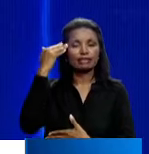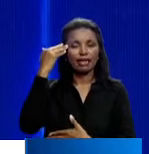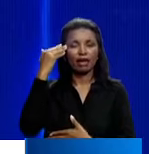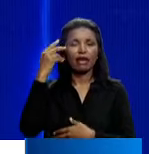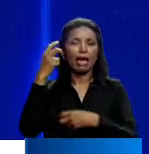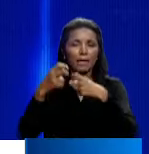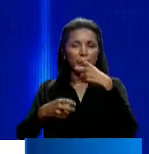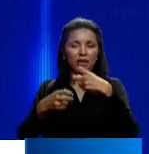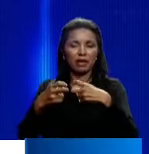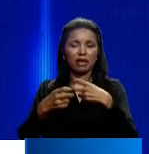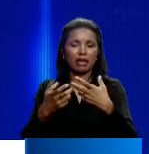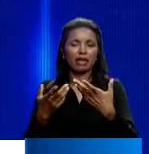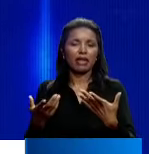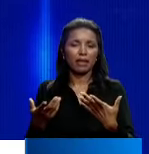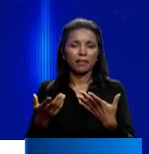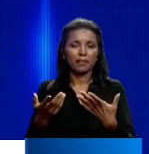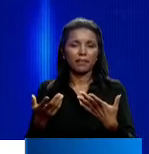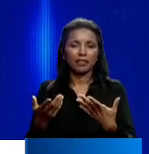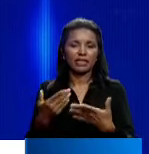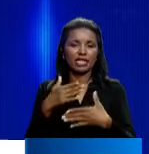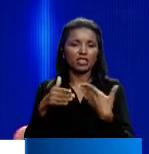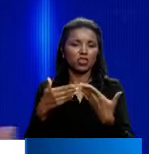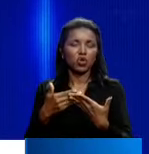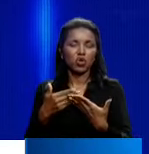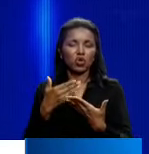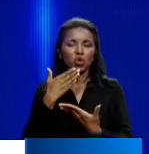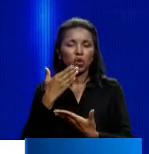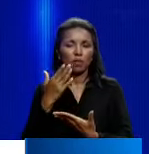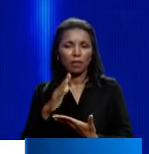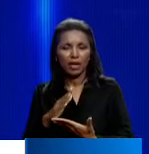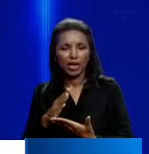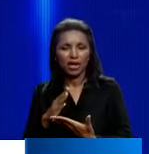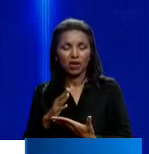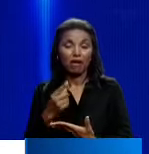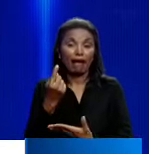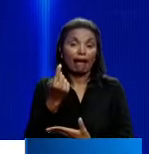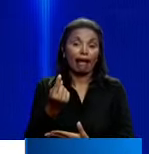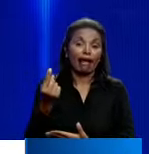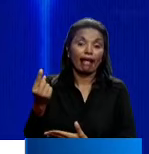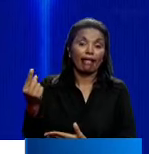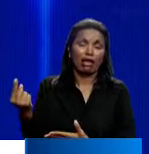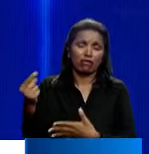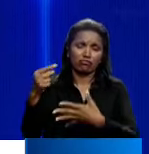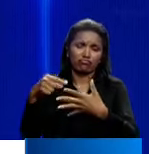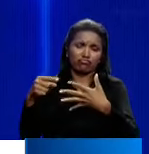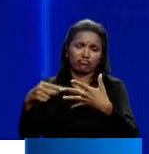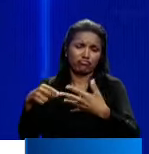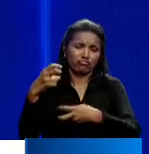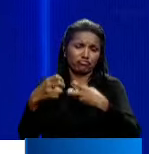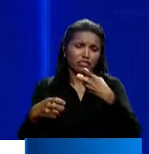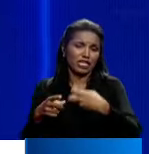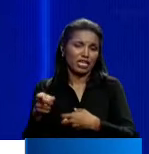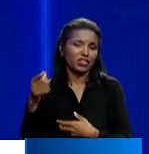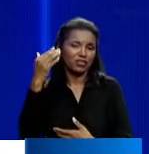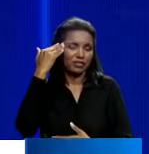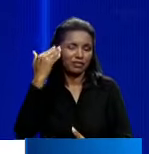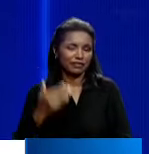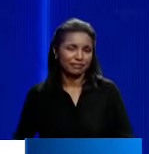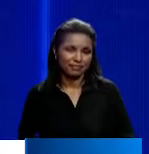la delincuencia, del estado delincuencial. Cada uno enumera la lista de corrupción del